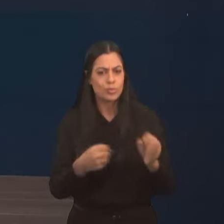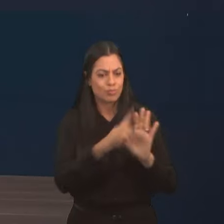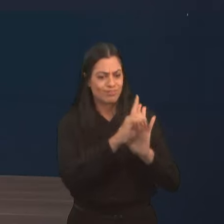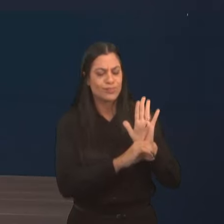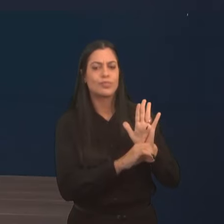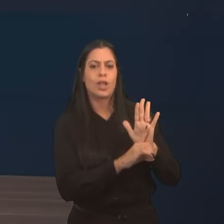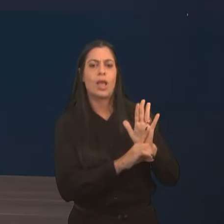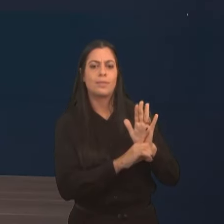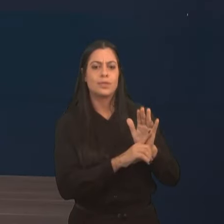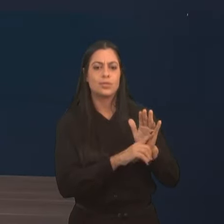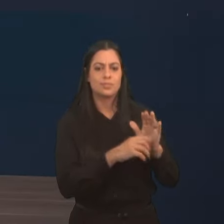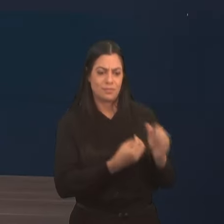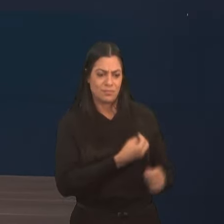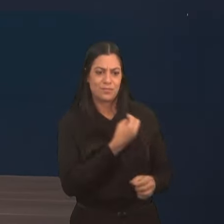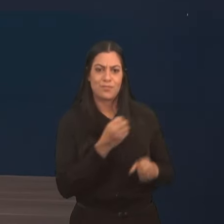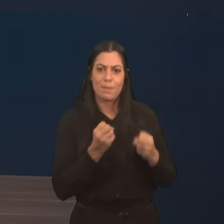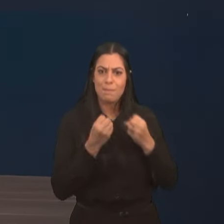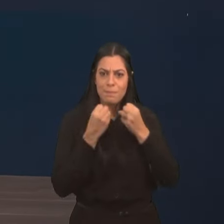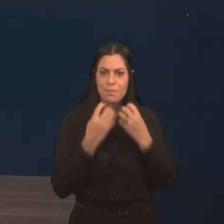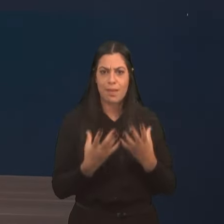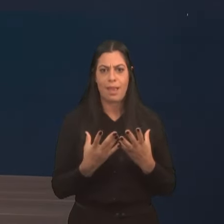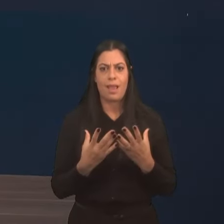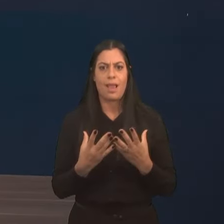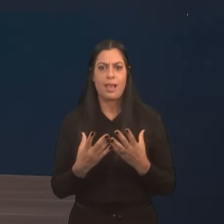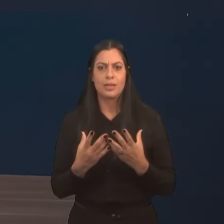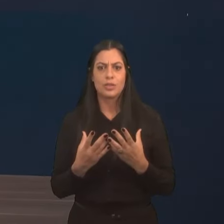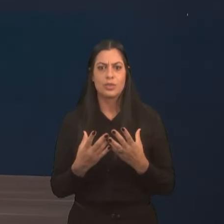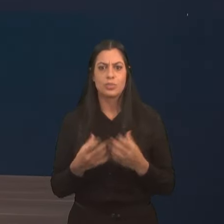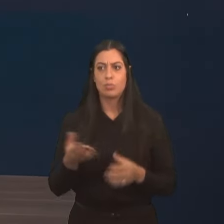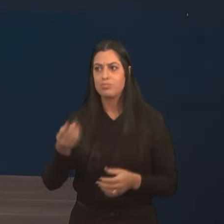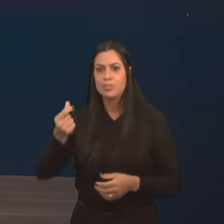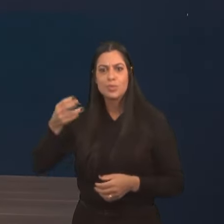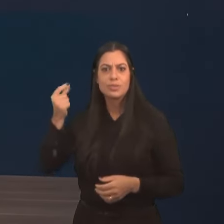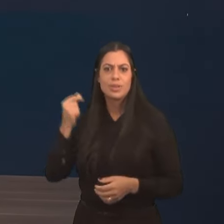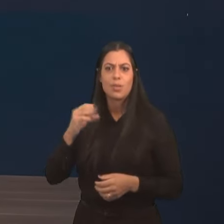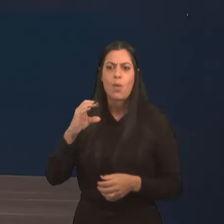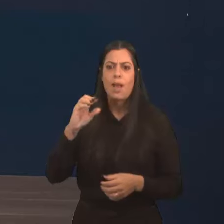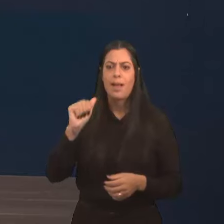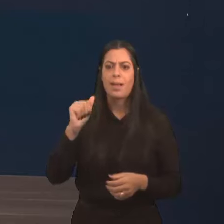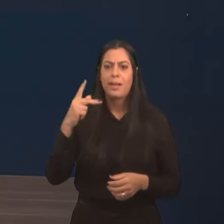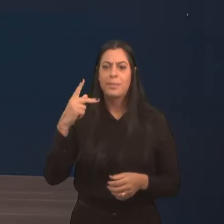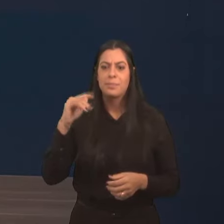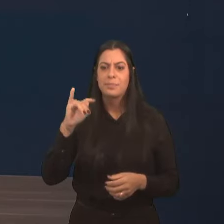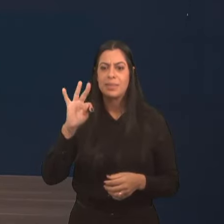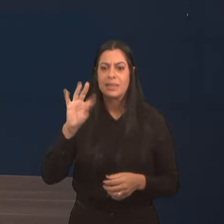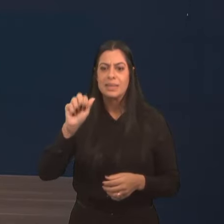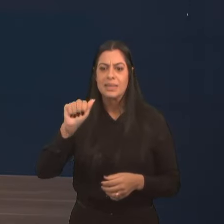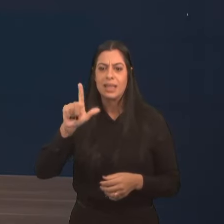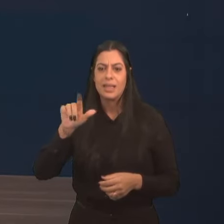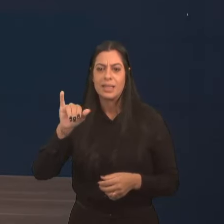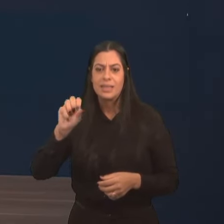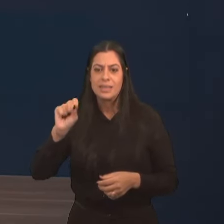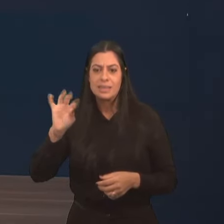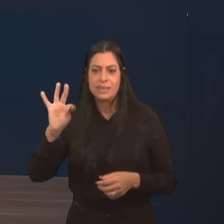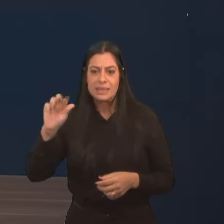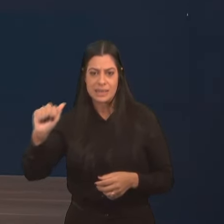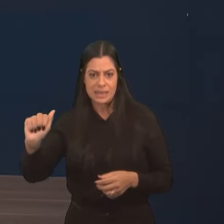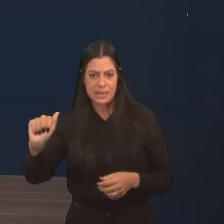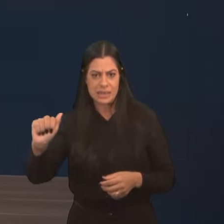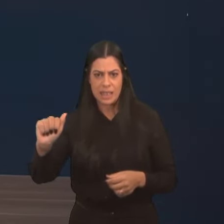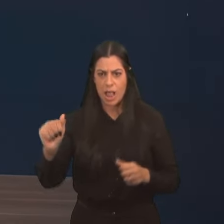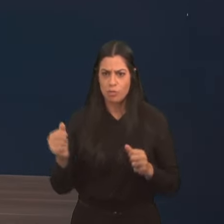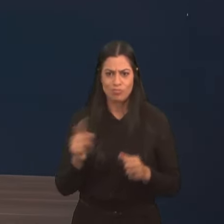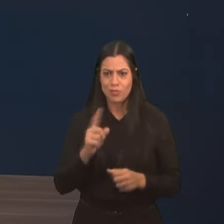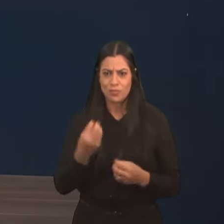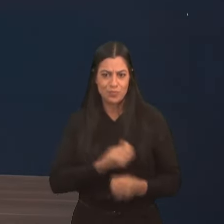los derechos fundamentales luchan para supervivir. Estamos hablando todavía de un modelo capitalista que no vive sin el